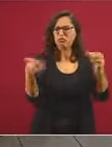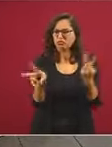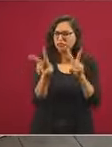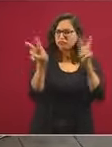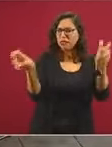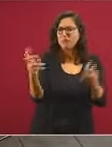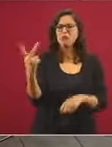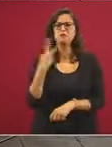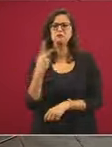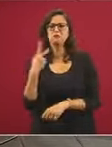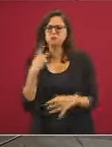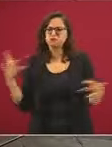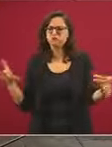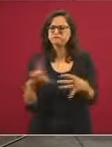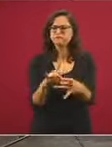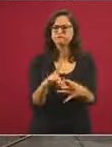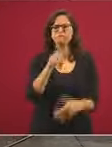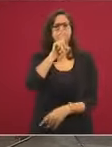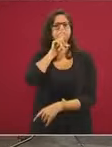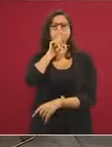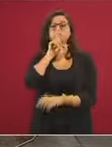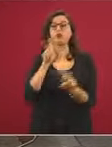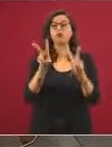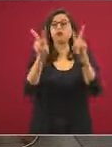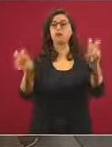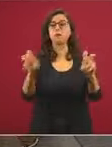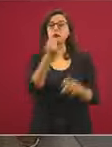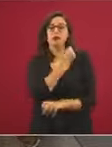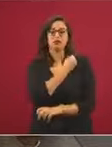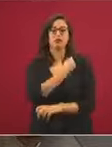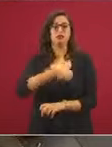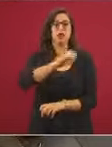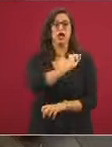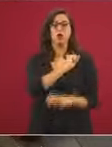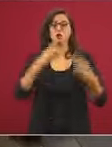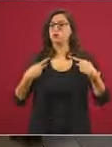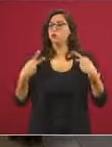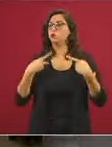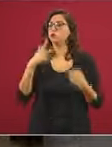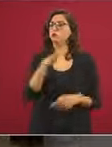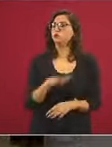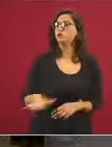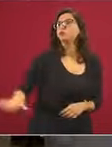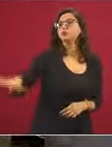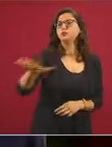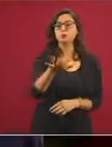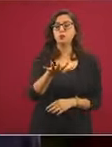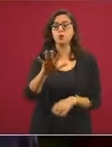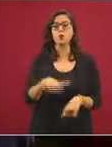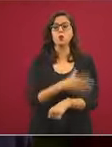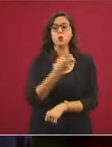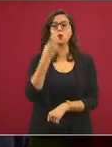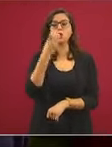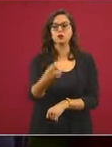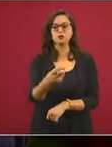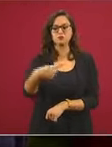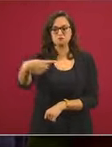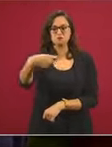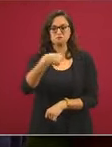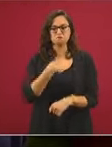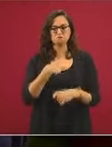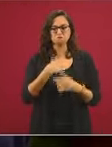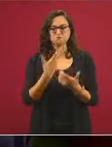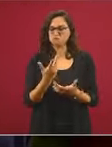salud pública. Por eso he confiado las decisiones en esta materia a un equipo